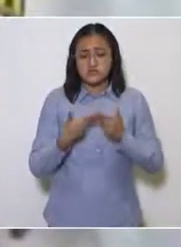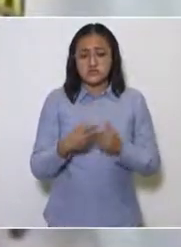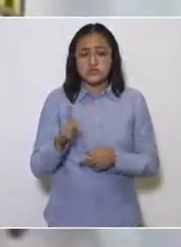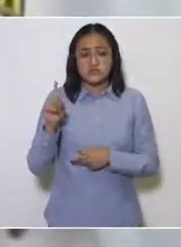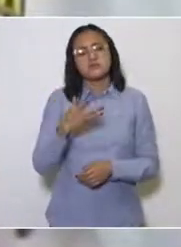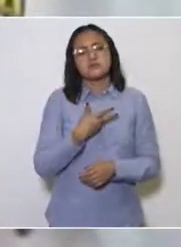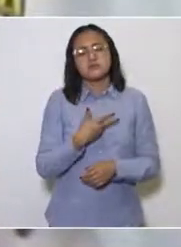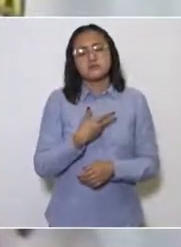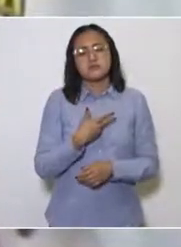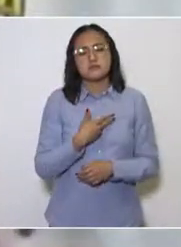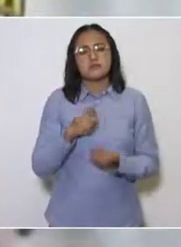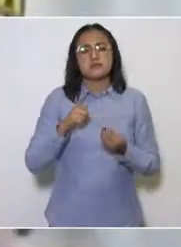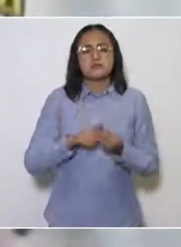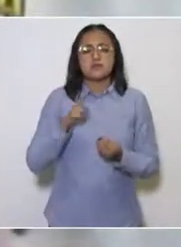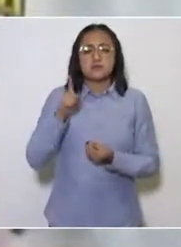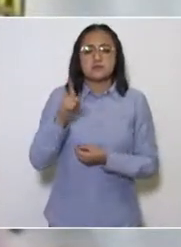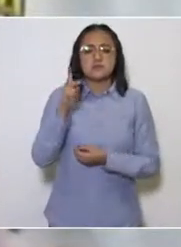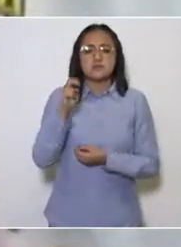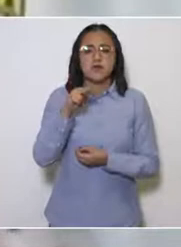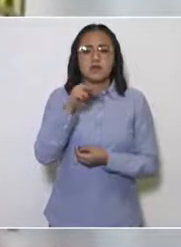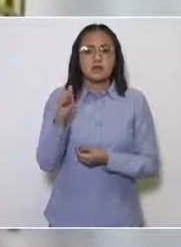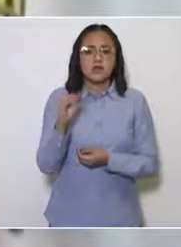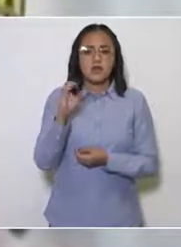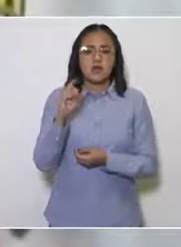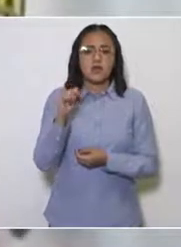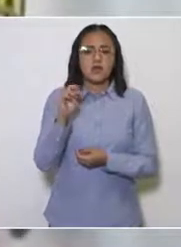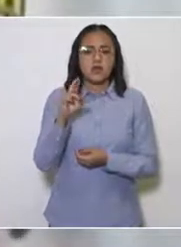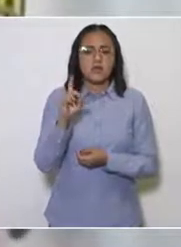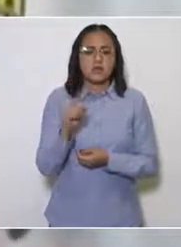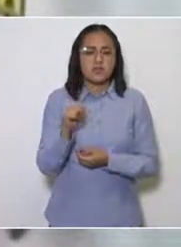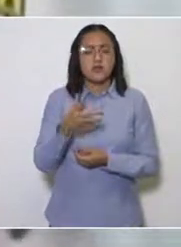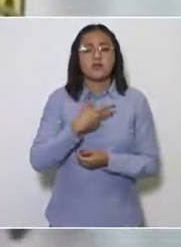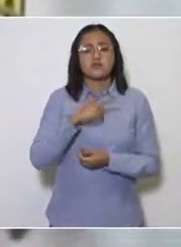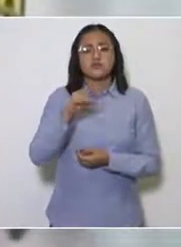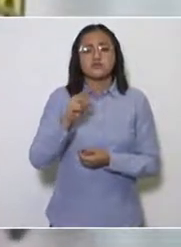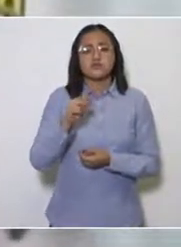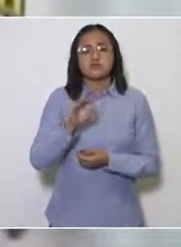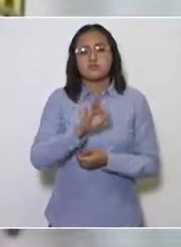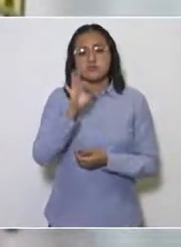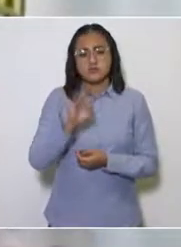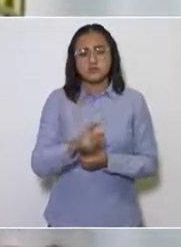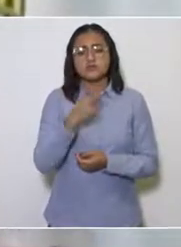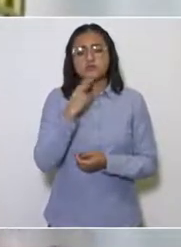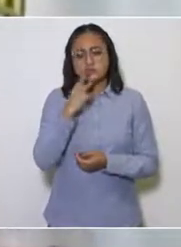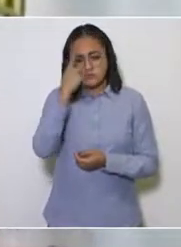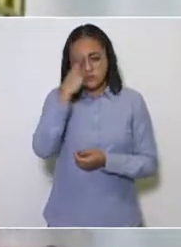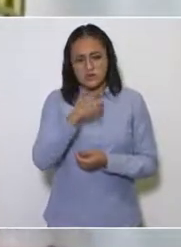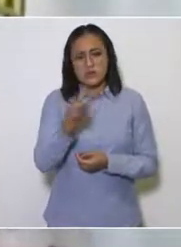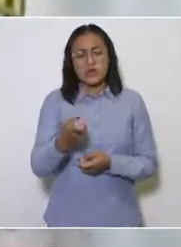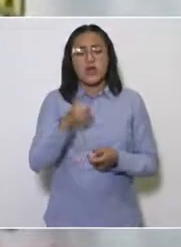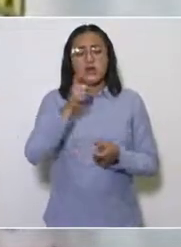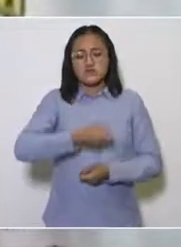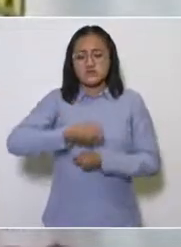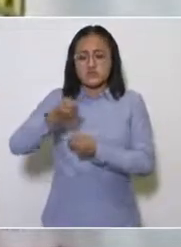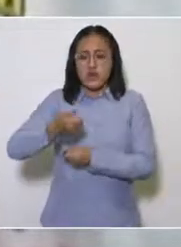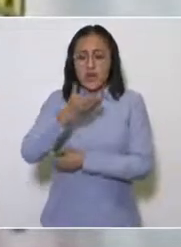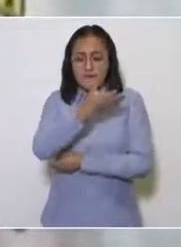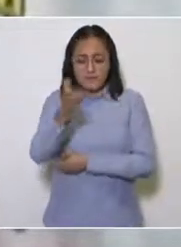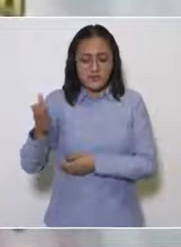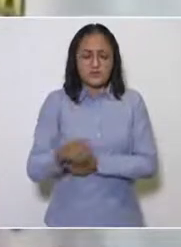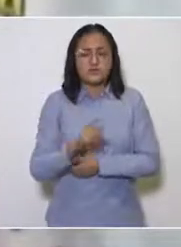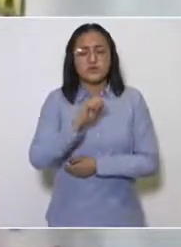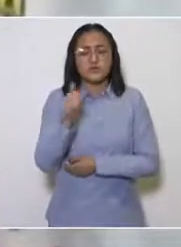almacenamiento actual. La presa de Peña Colorada en Acatlán está al 80% y su uso es riego agrícola. La